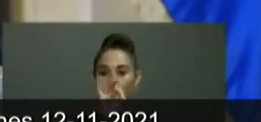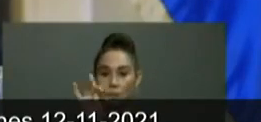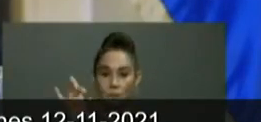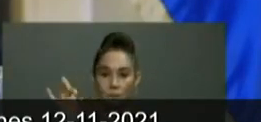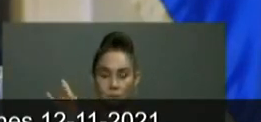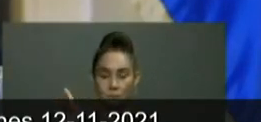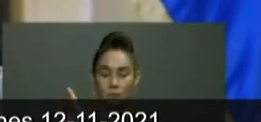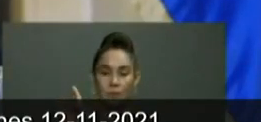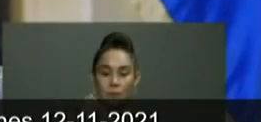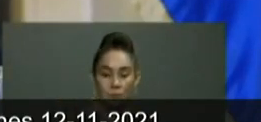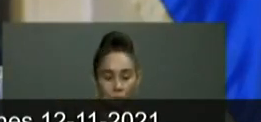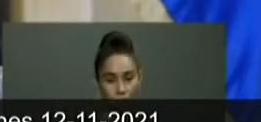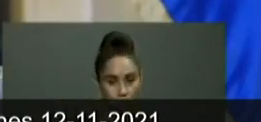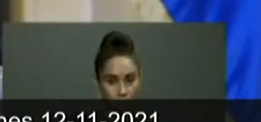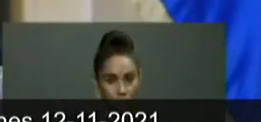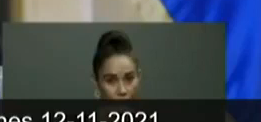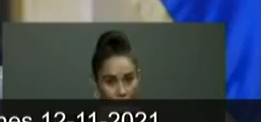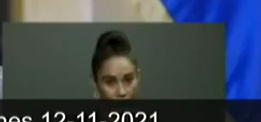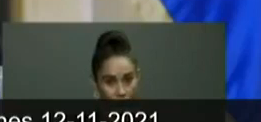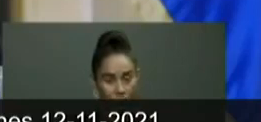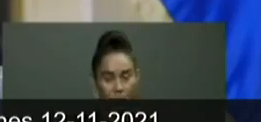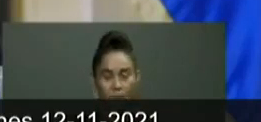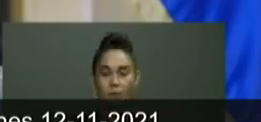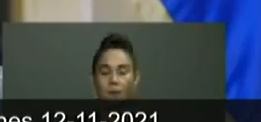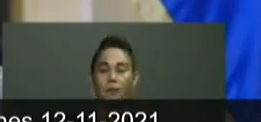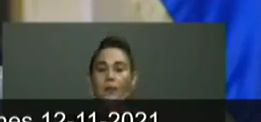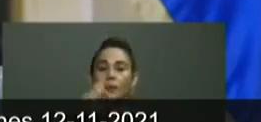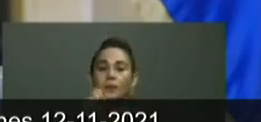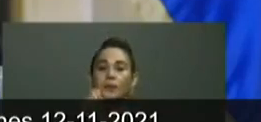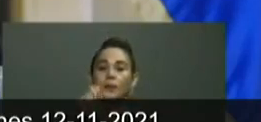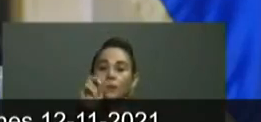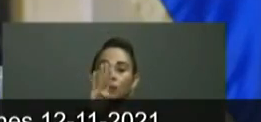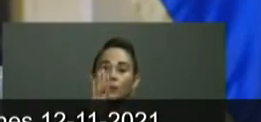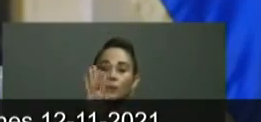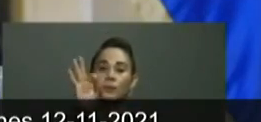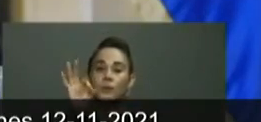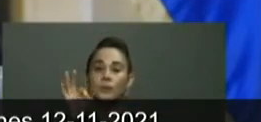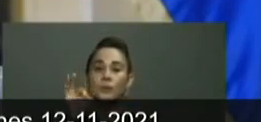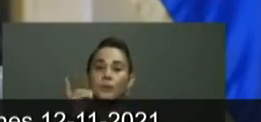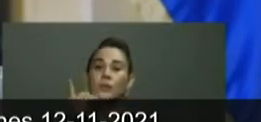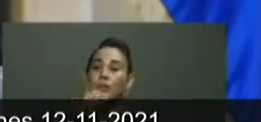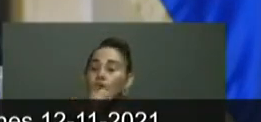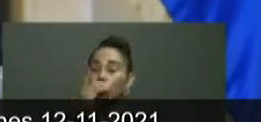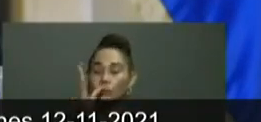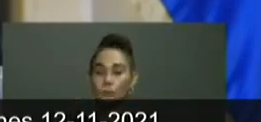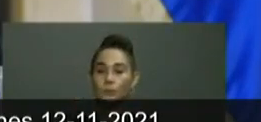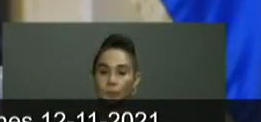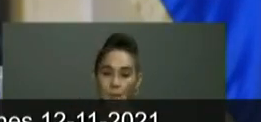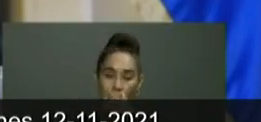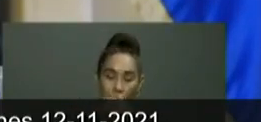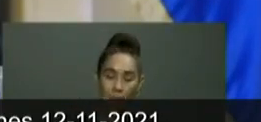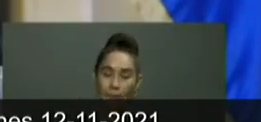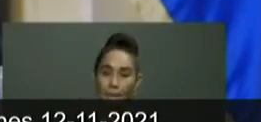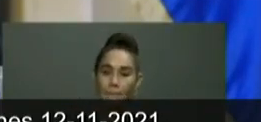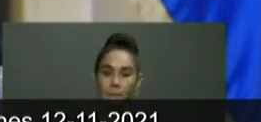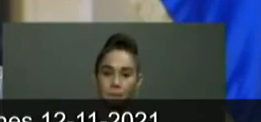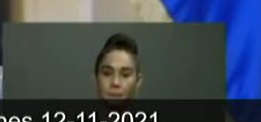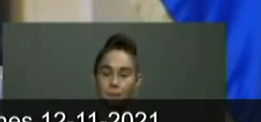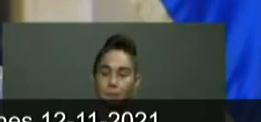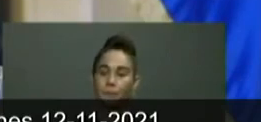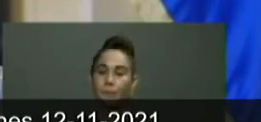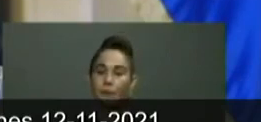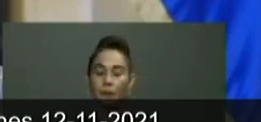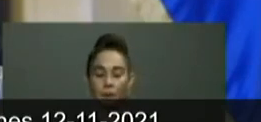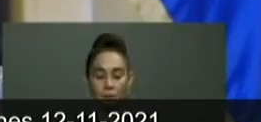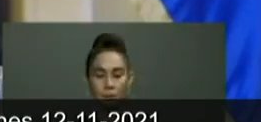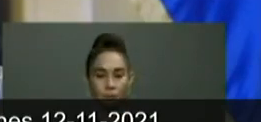88 parturientas haitianas y 159 dominicanas. Entonces, ya